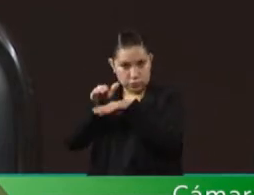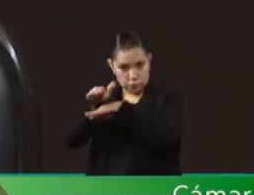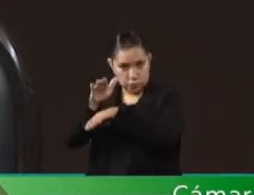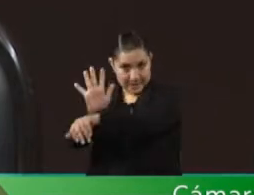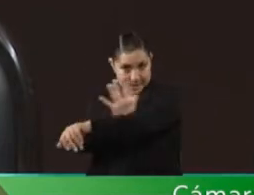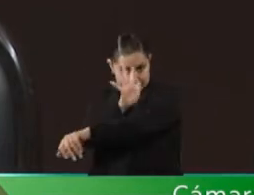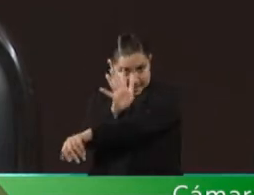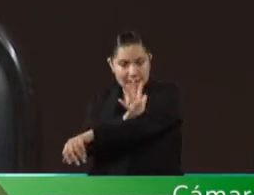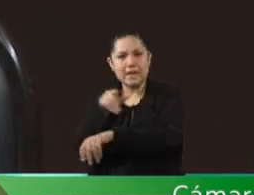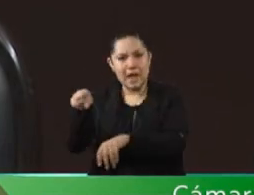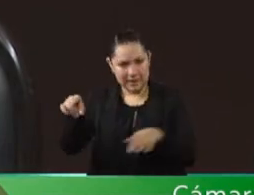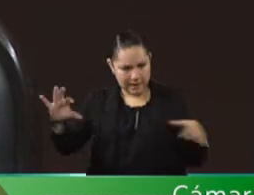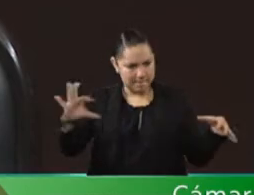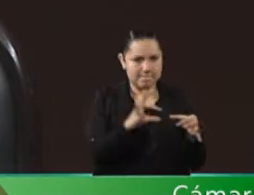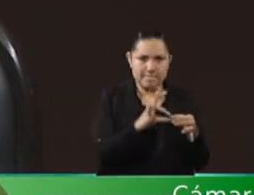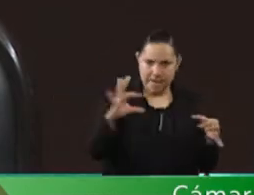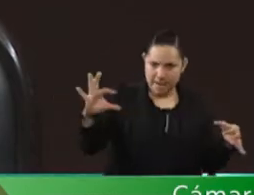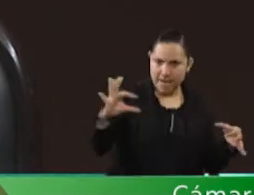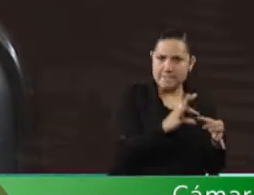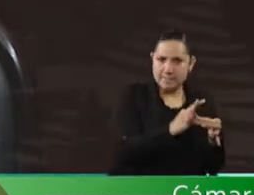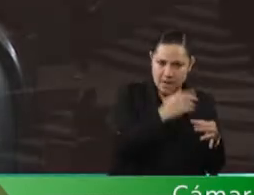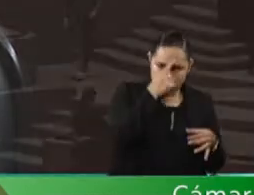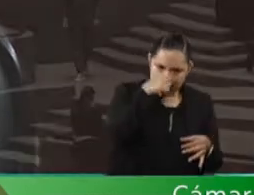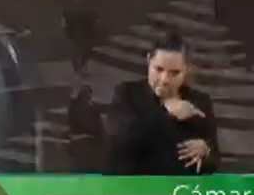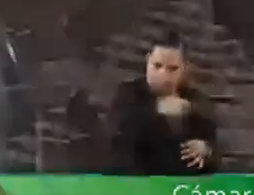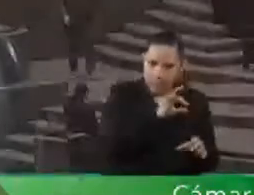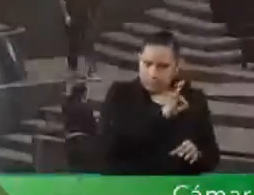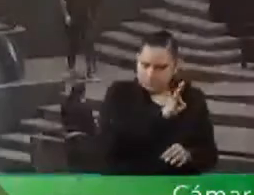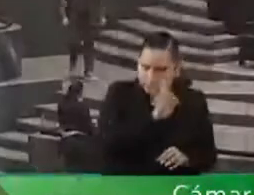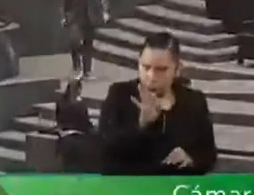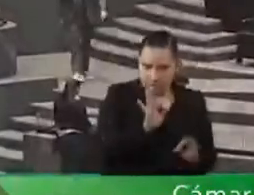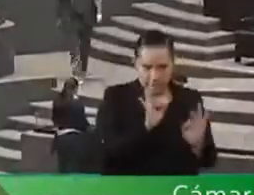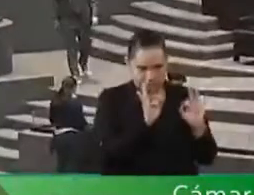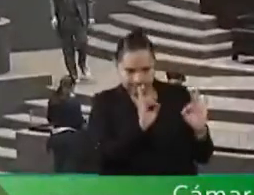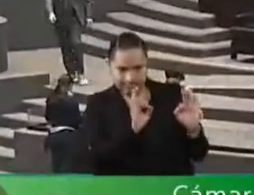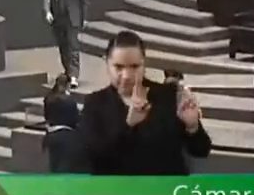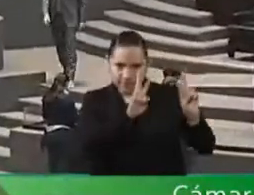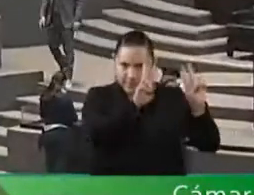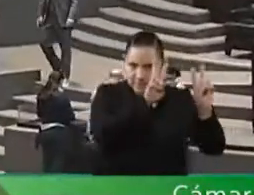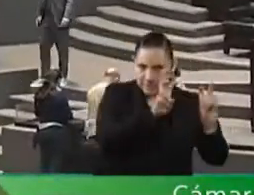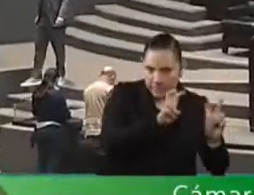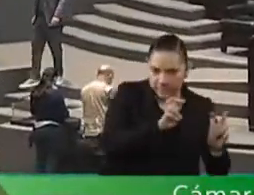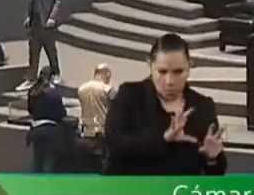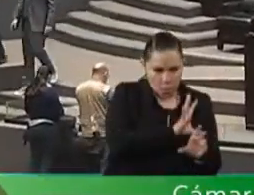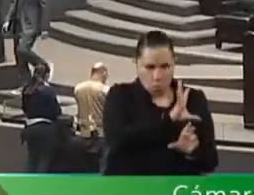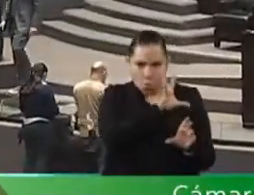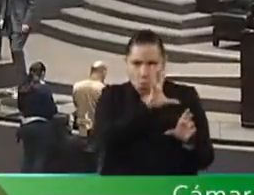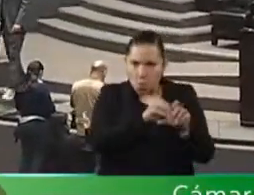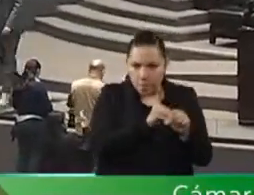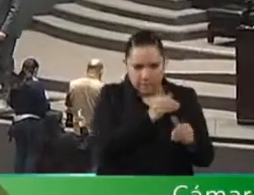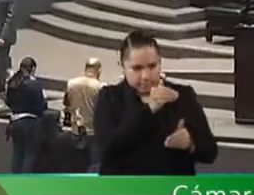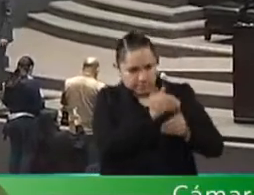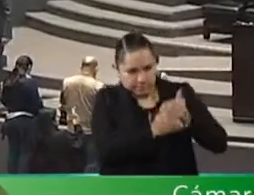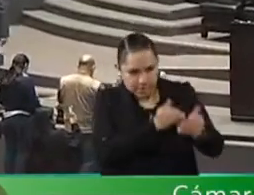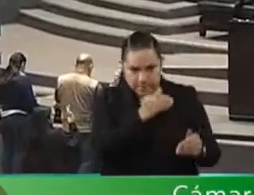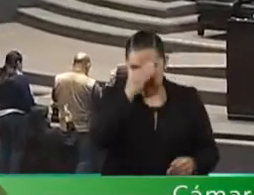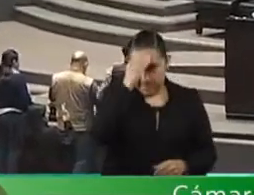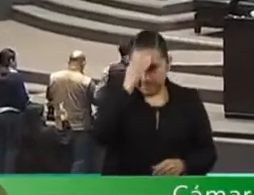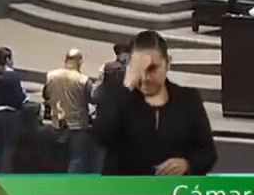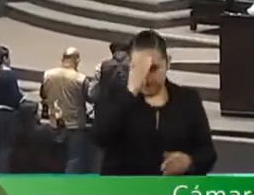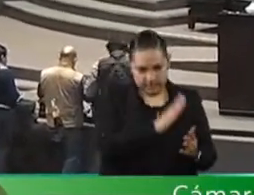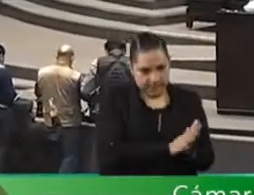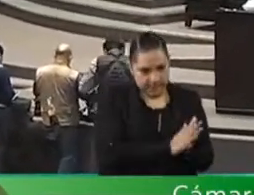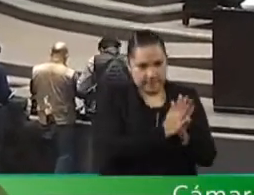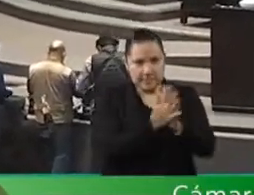manera integral. Frente a la transición energética, el Estado no debe sesgar su actuar ni encaminar este proceso